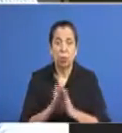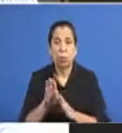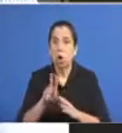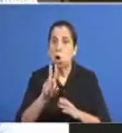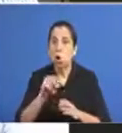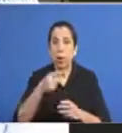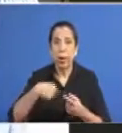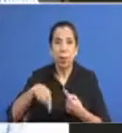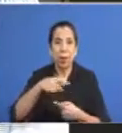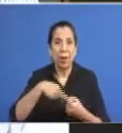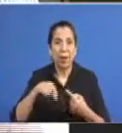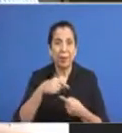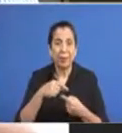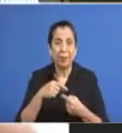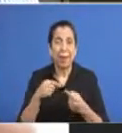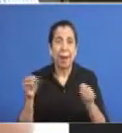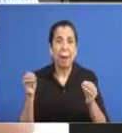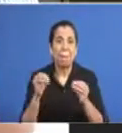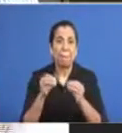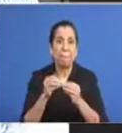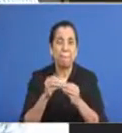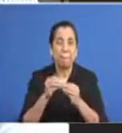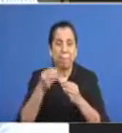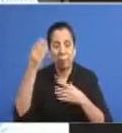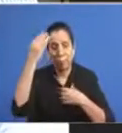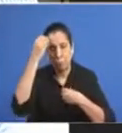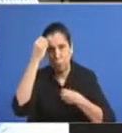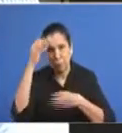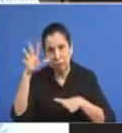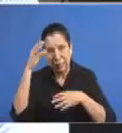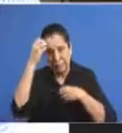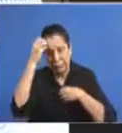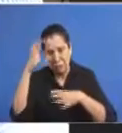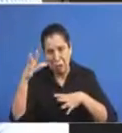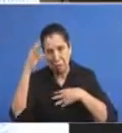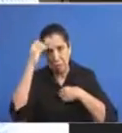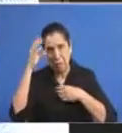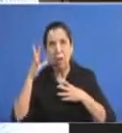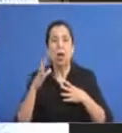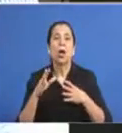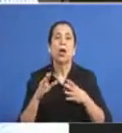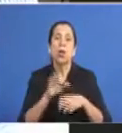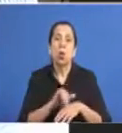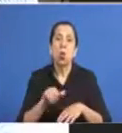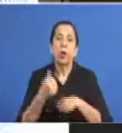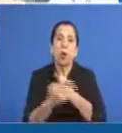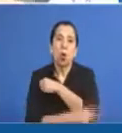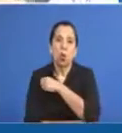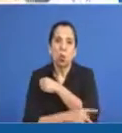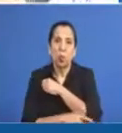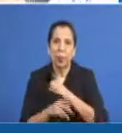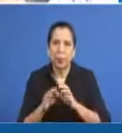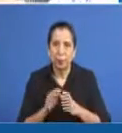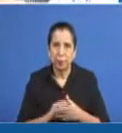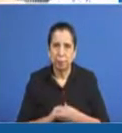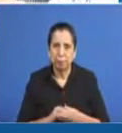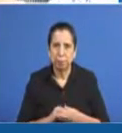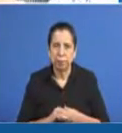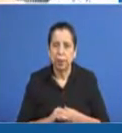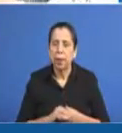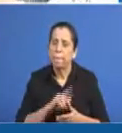rebote de la enfermedad, como ha pasado en varios países que se han visto. Director, ¿esa nueva